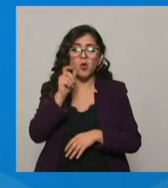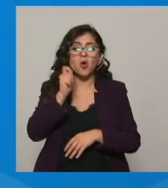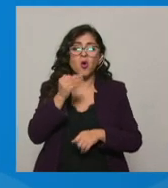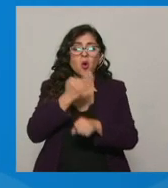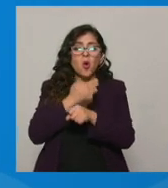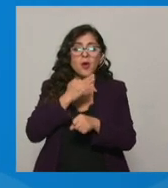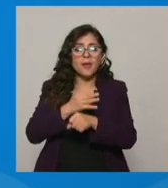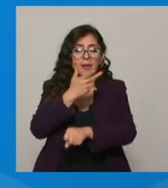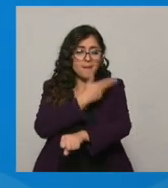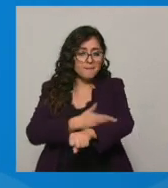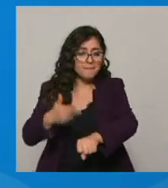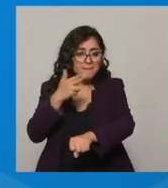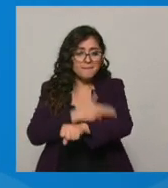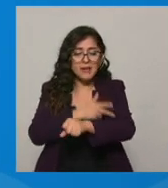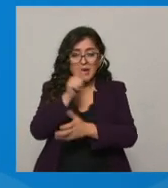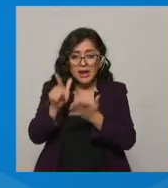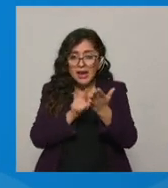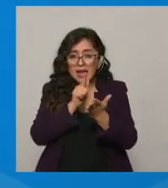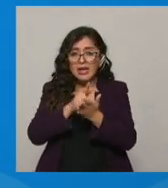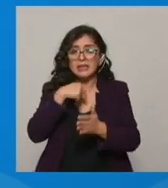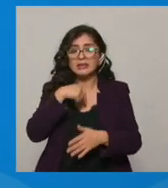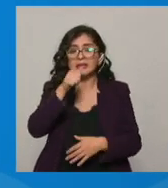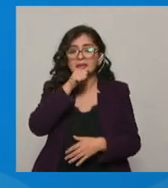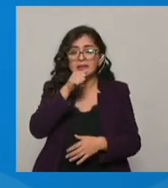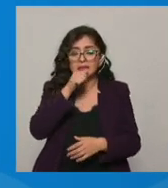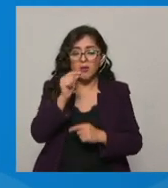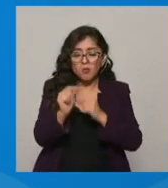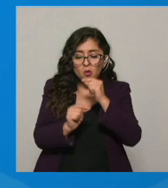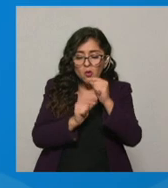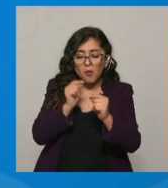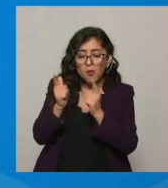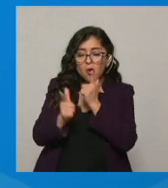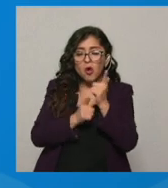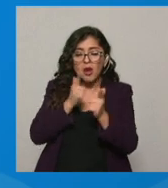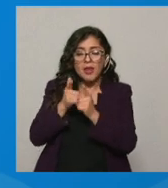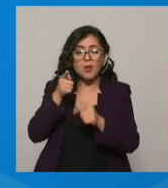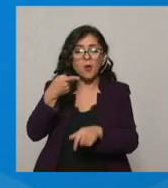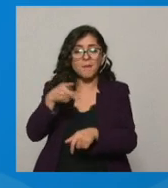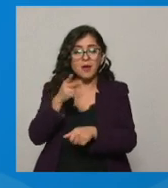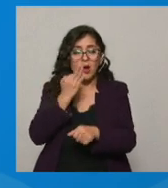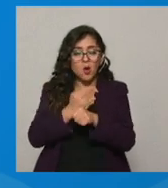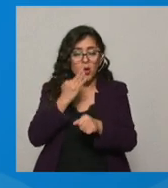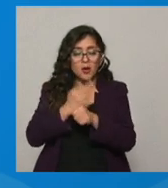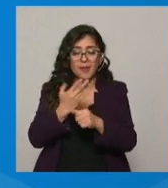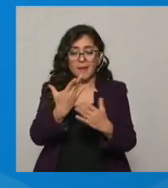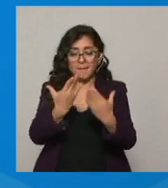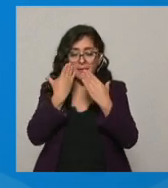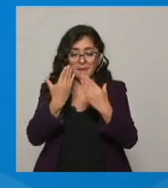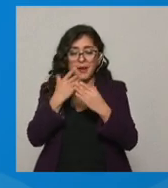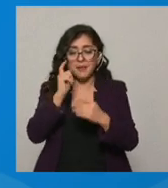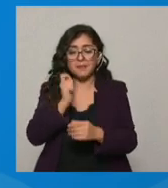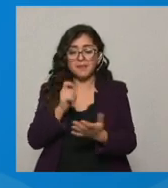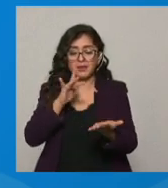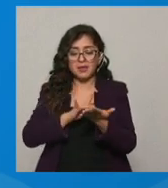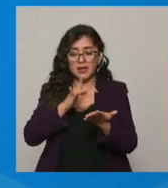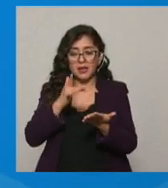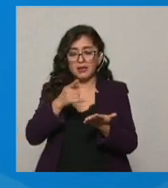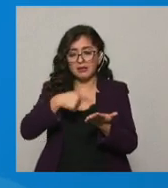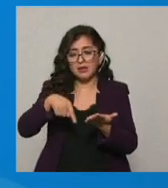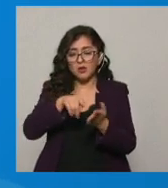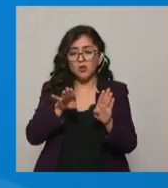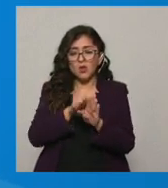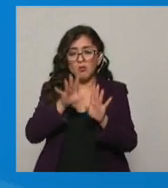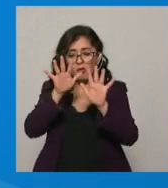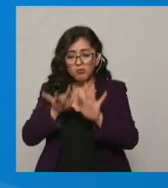del cual no puedo hablar, porque estoy en proceso, que va muy lento, pero que me está haciendo entender muchas cosas de esto, ¿no? De cómo